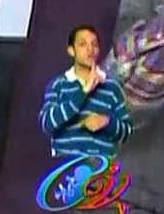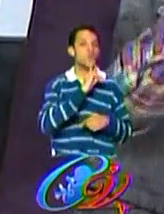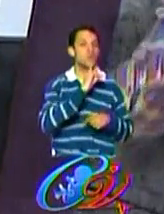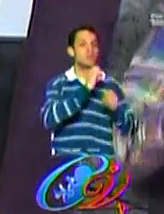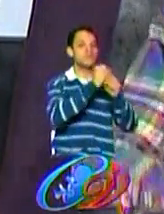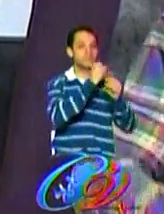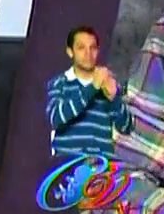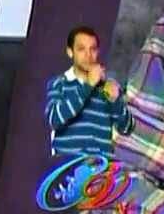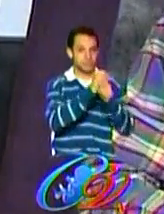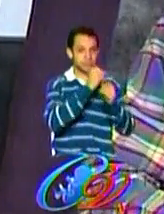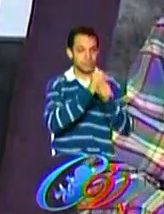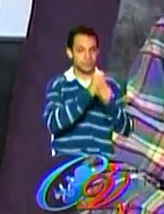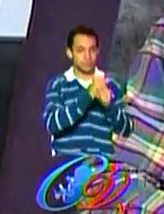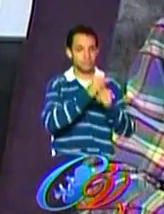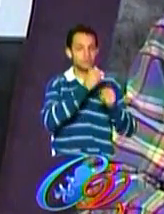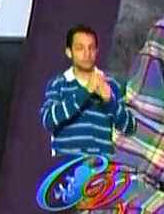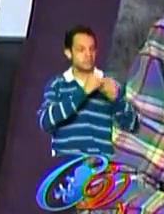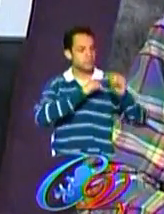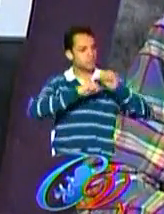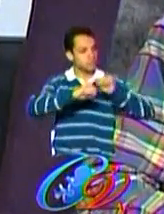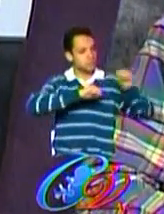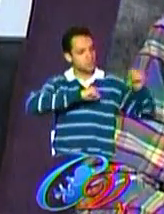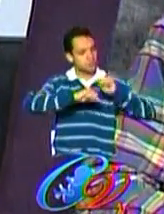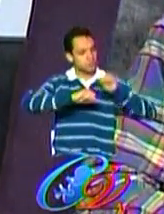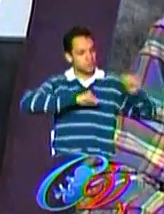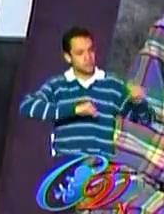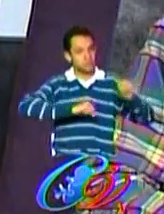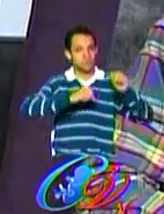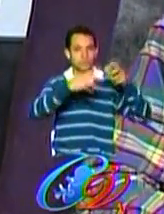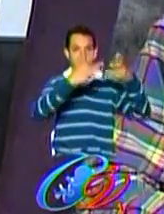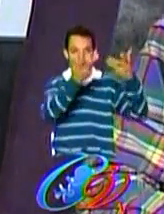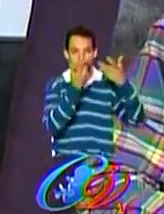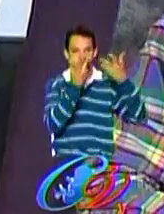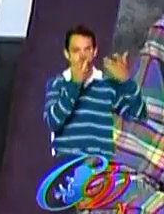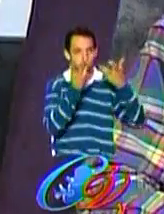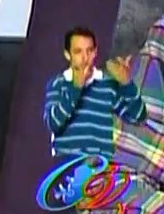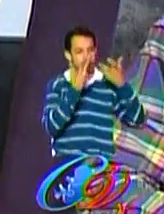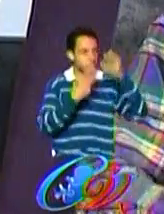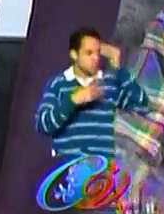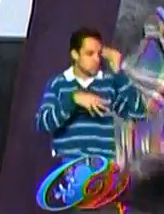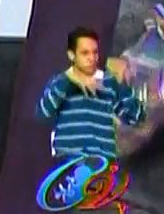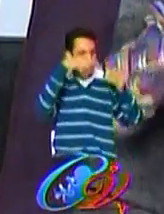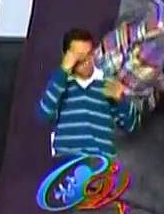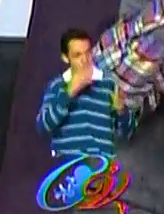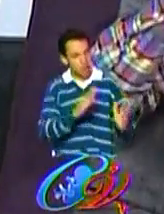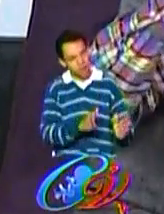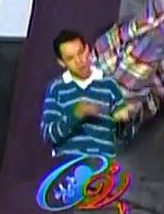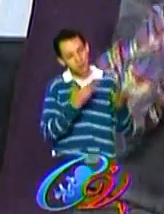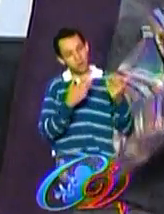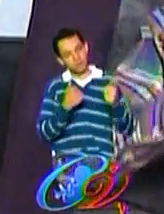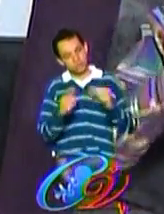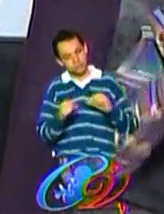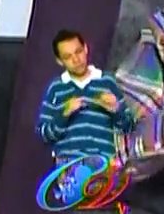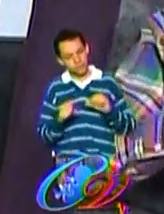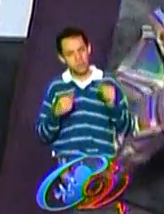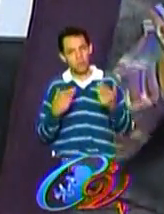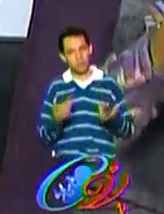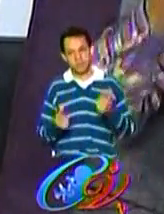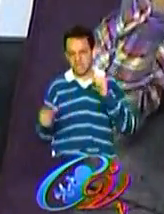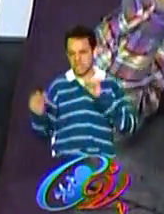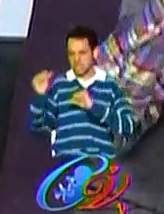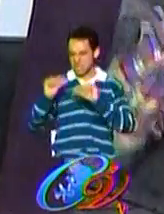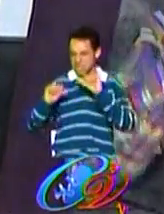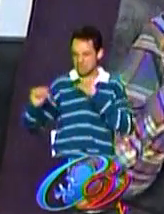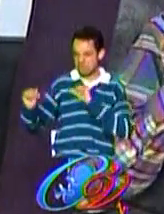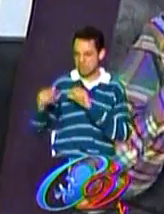alumna de este gran hombre que se ha dedicado a investigar en los Estados Unidos, y como él muchos más. a investigar los factores tóxicos que